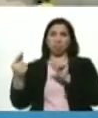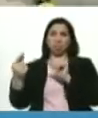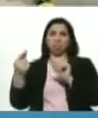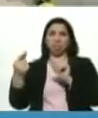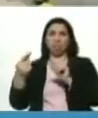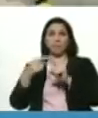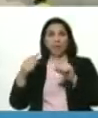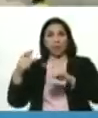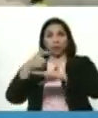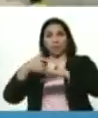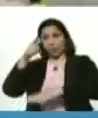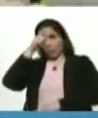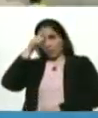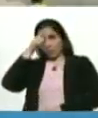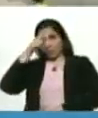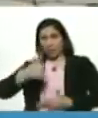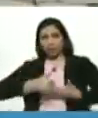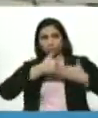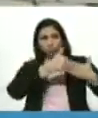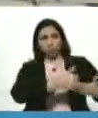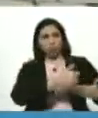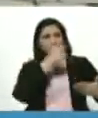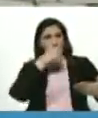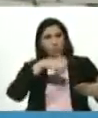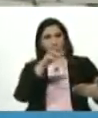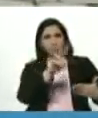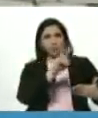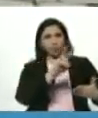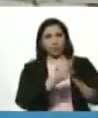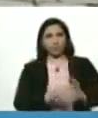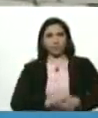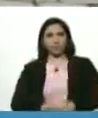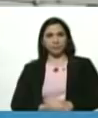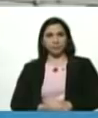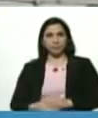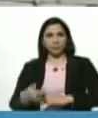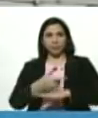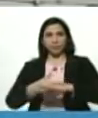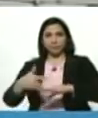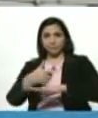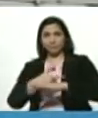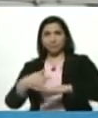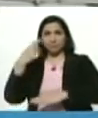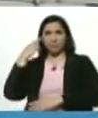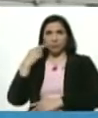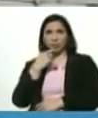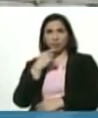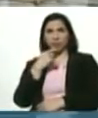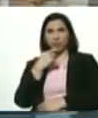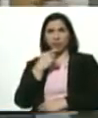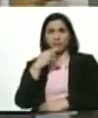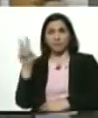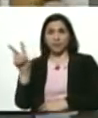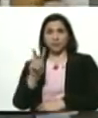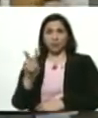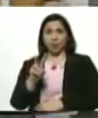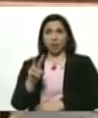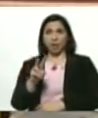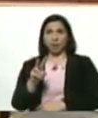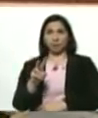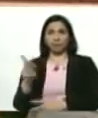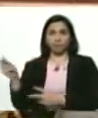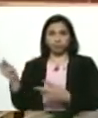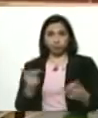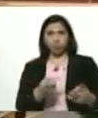alemán ya ha ayudado al pueblo de venezuela y el gobierno de la república bolivariana de venezuela recibió ayer las